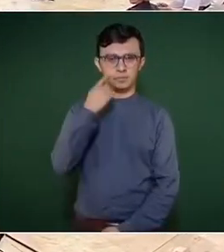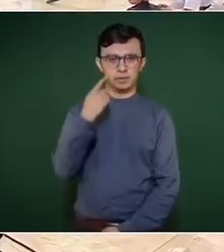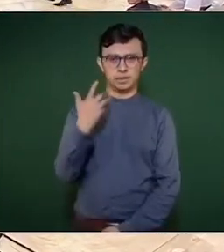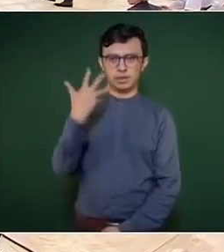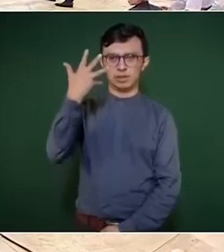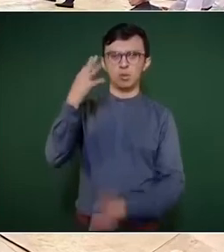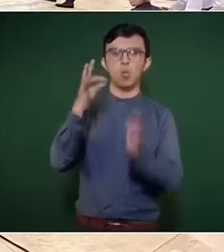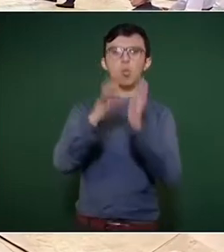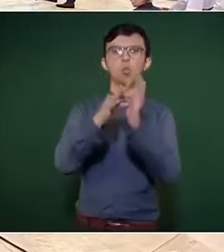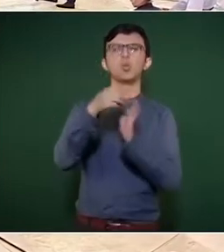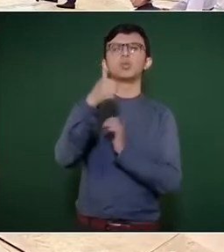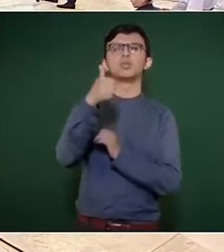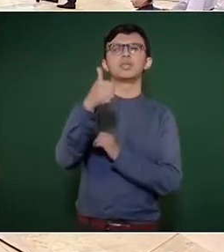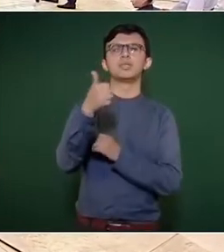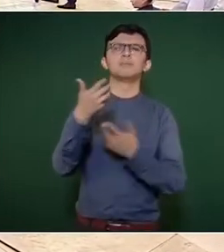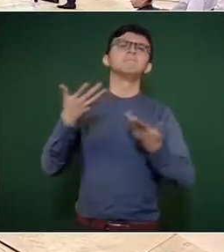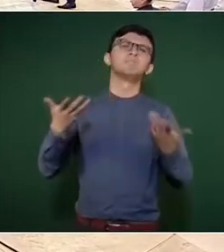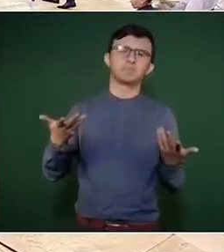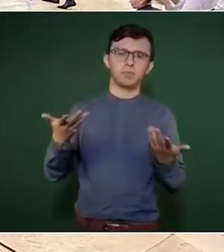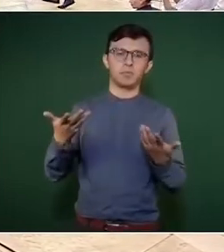5.6, o sea, son